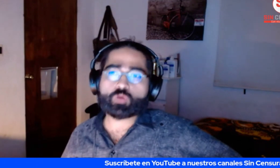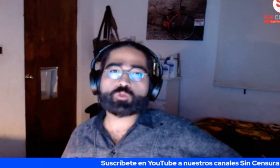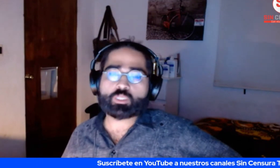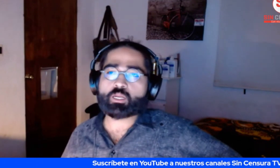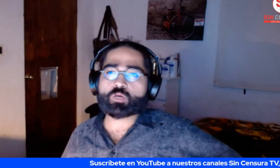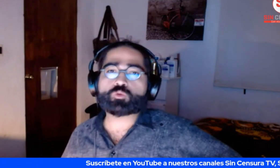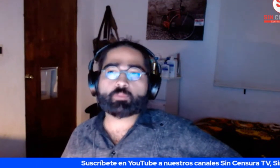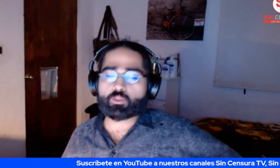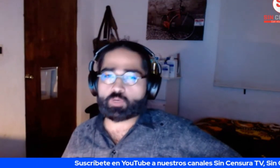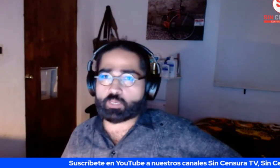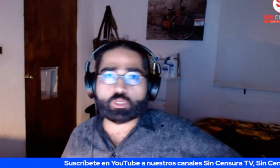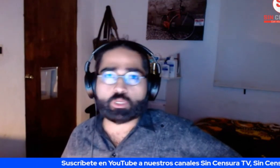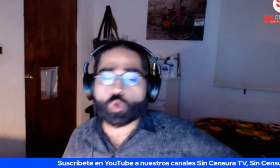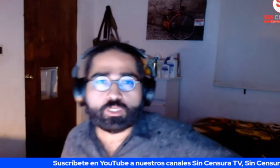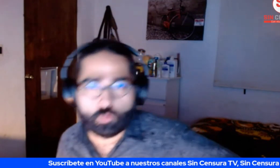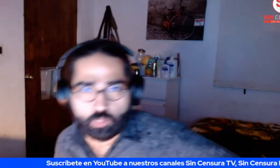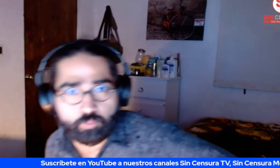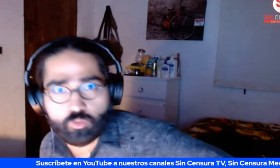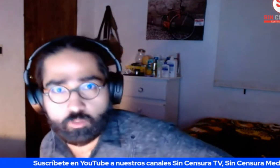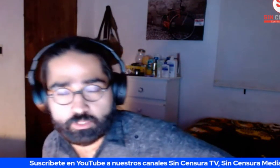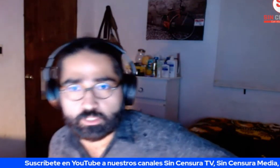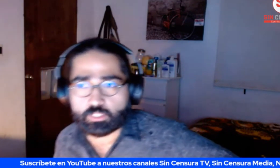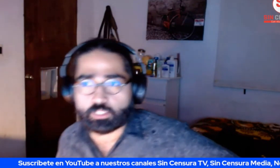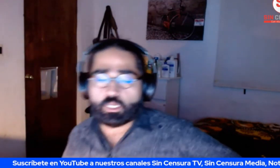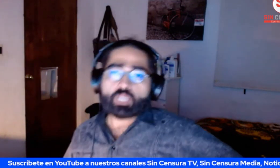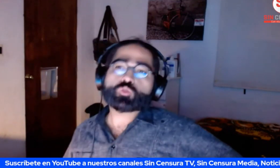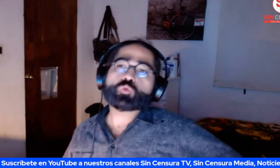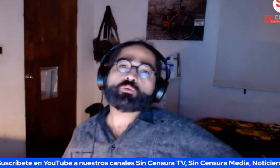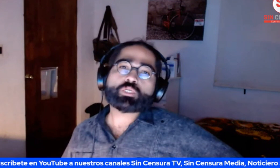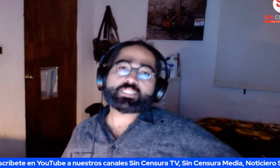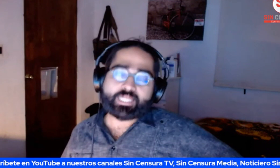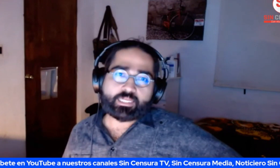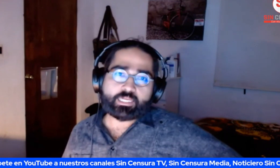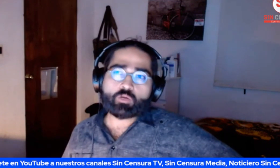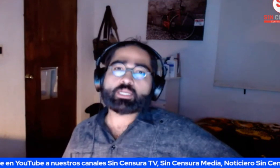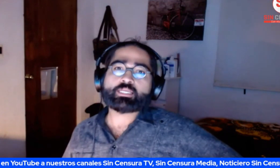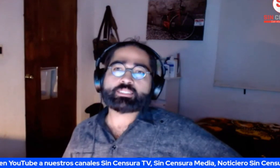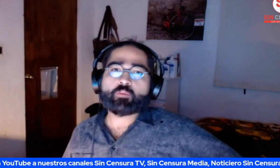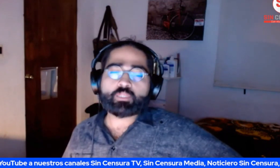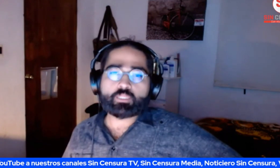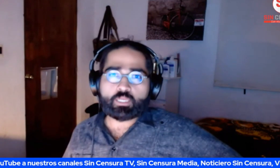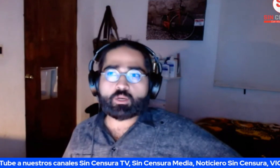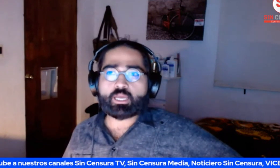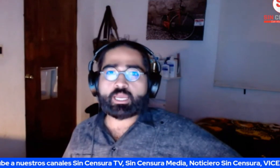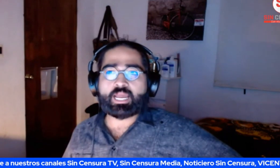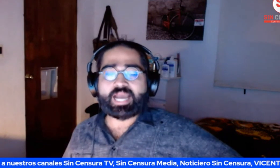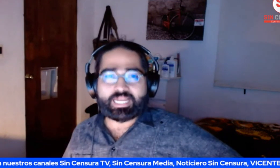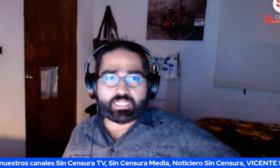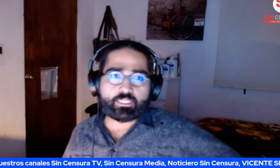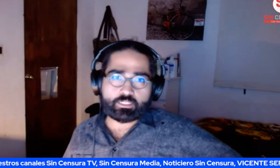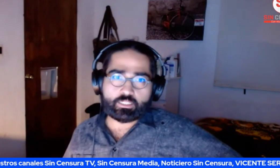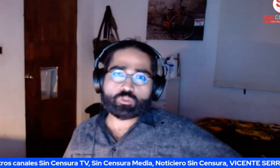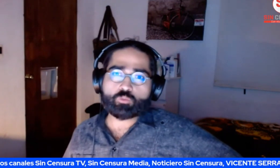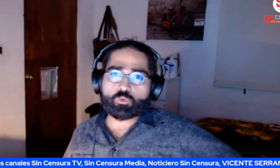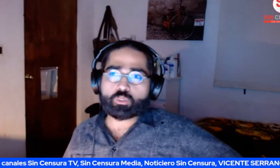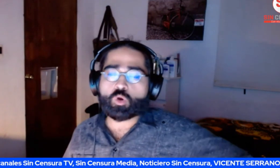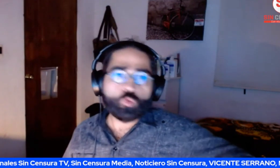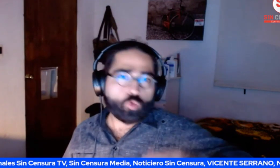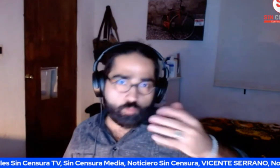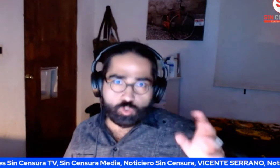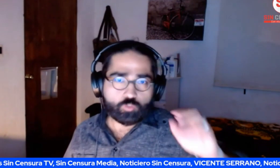la justa medianía, porque no es un capricho del presidente, es un nuevo estándar con el que se va a medir ahora la calidad del servicio